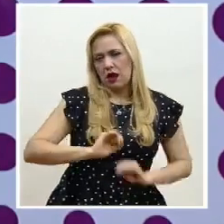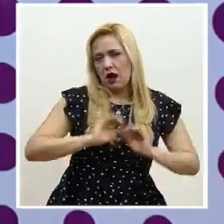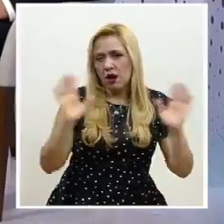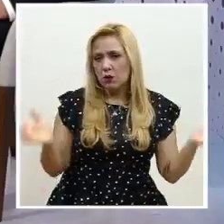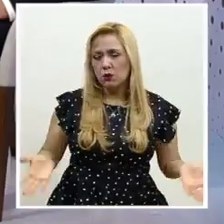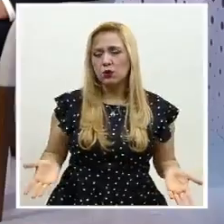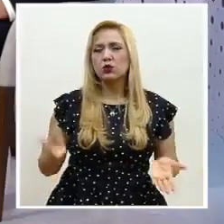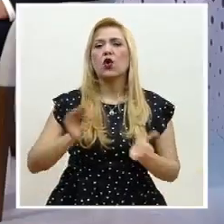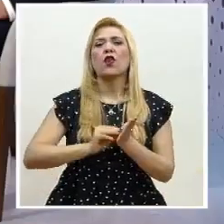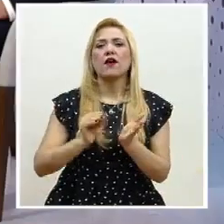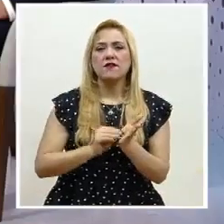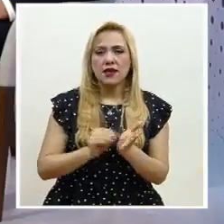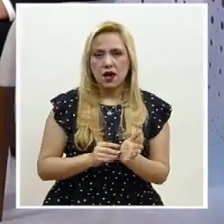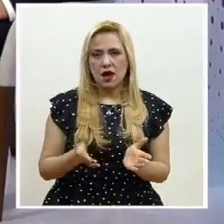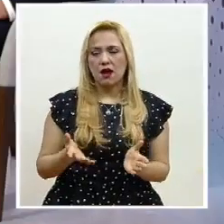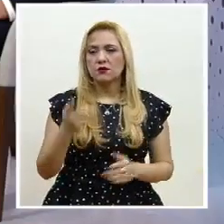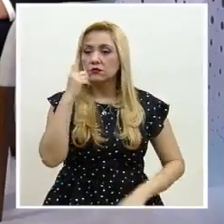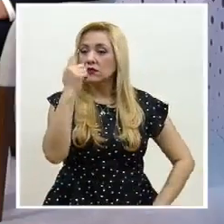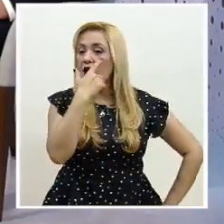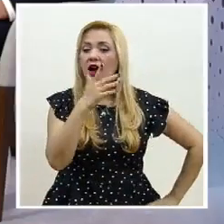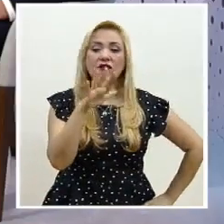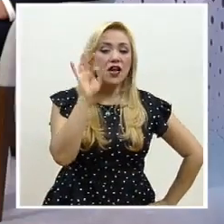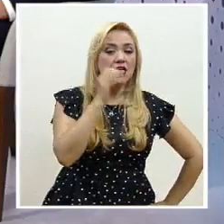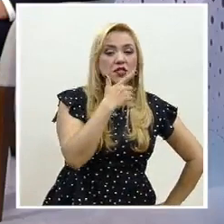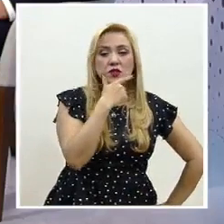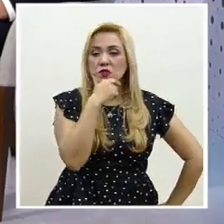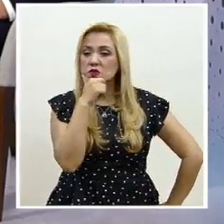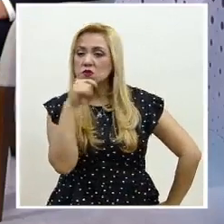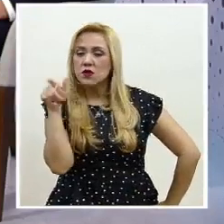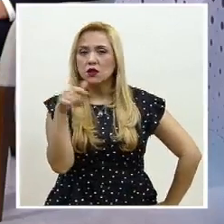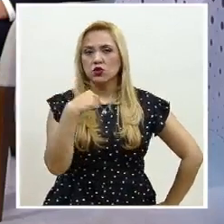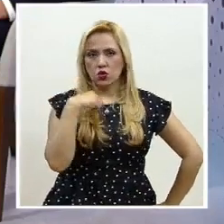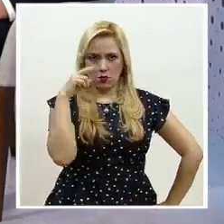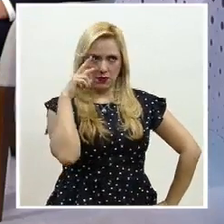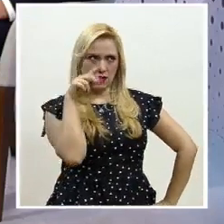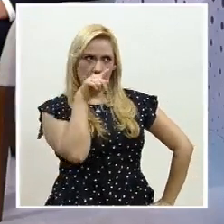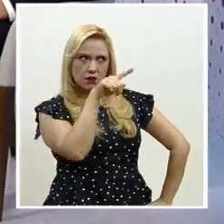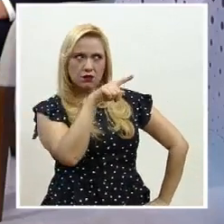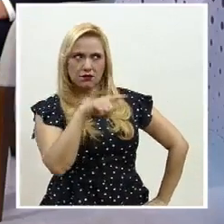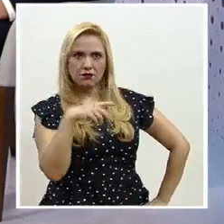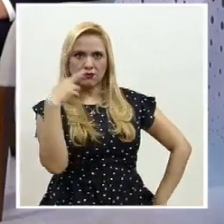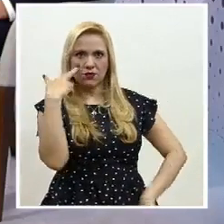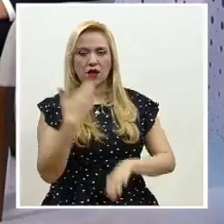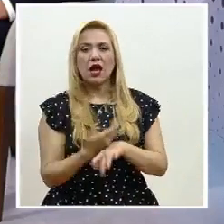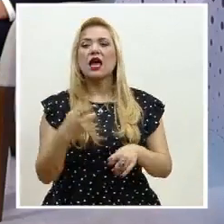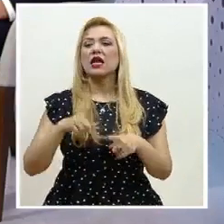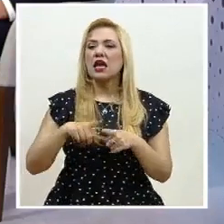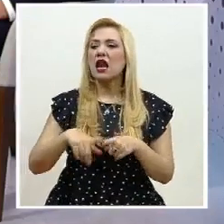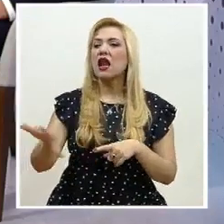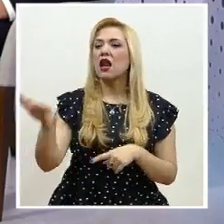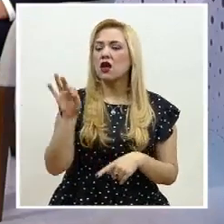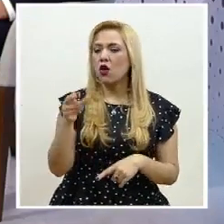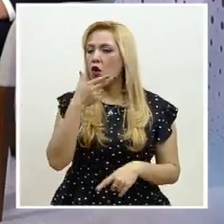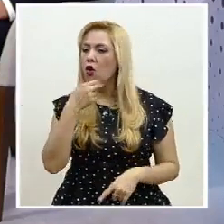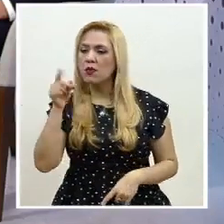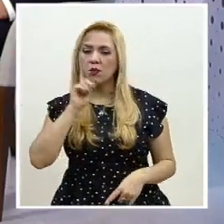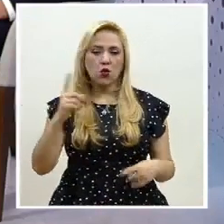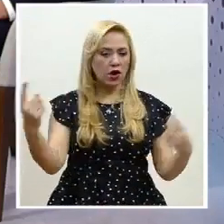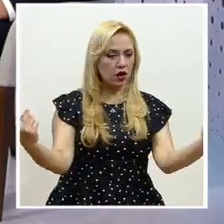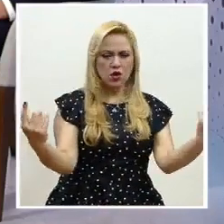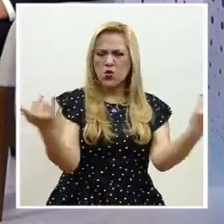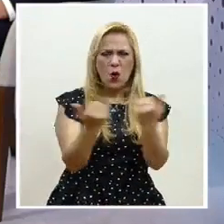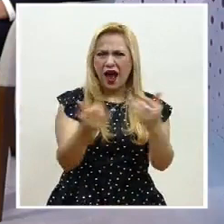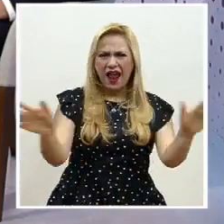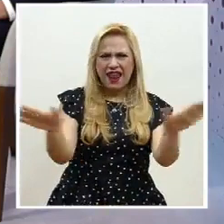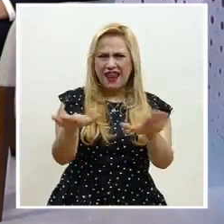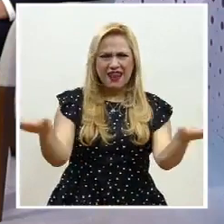de entre quién elijo, ¿no? Y eso lo escuché una vez de un titular. ¿A quién elijo? Tienen los mismos méritos, hombre y mujer. Quizás más